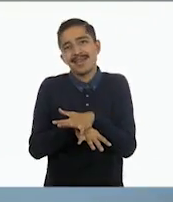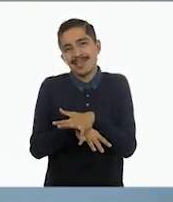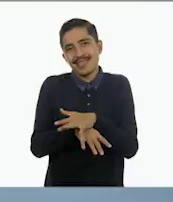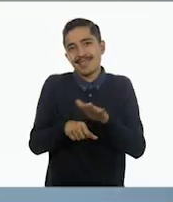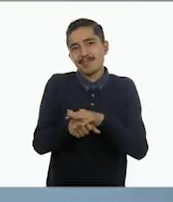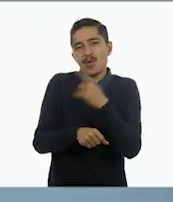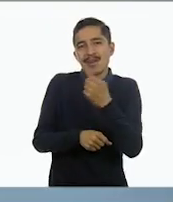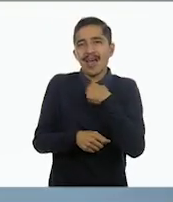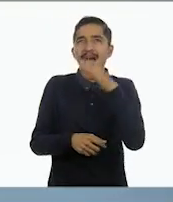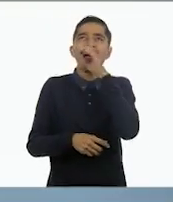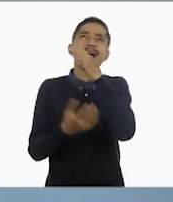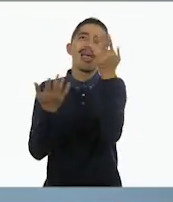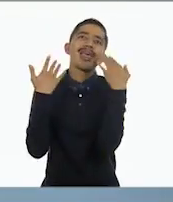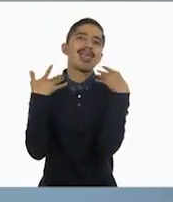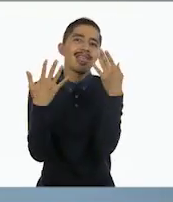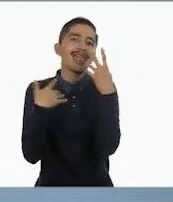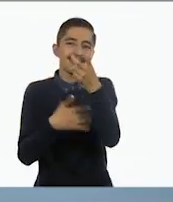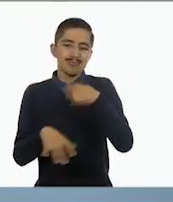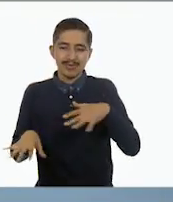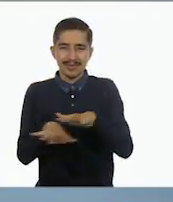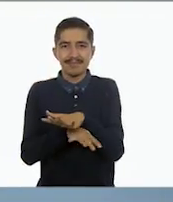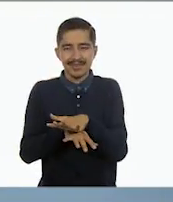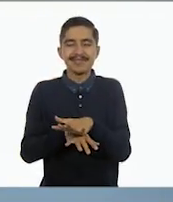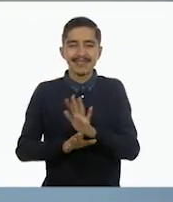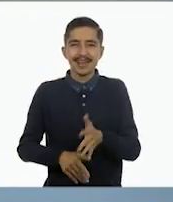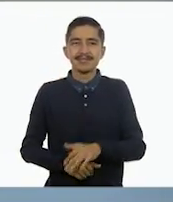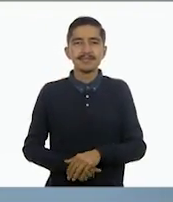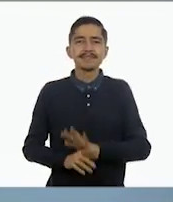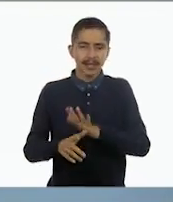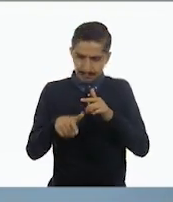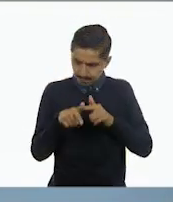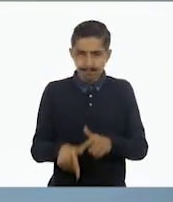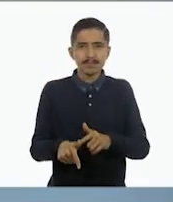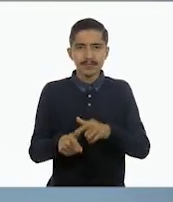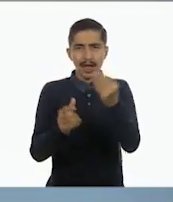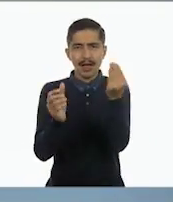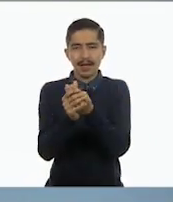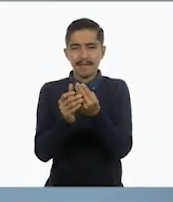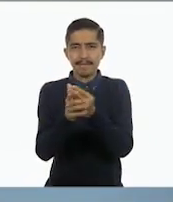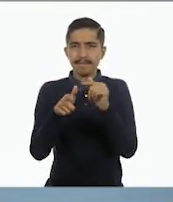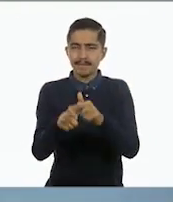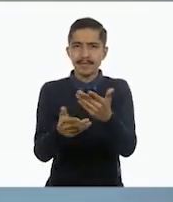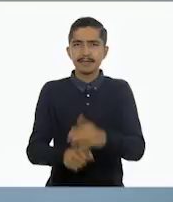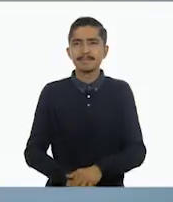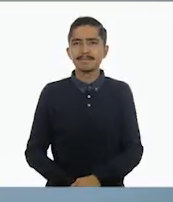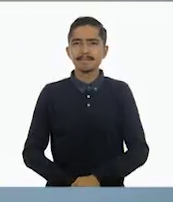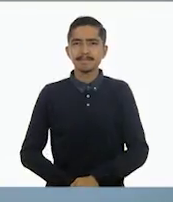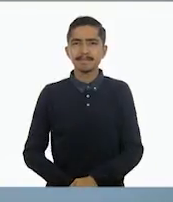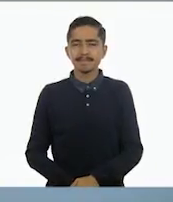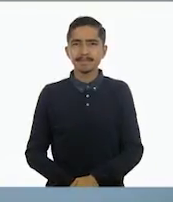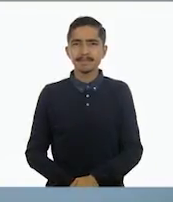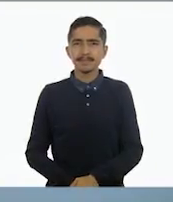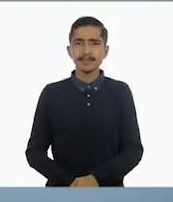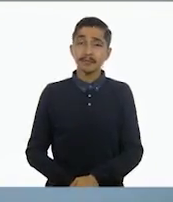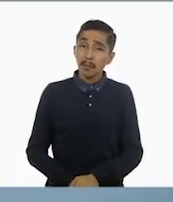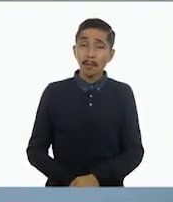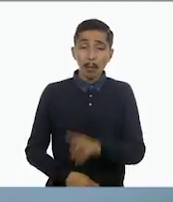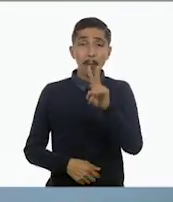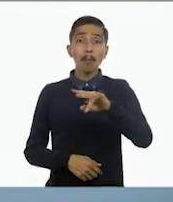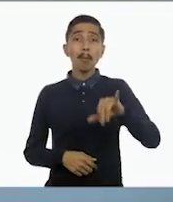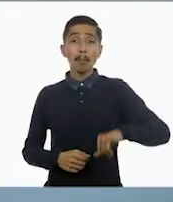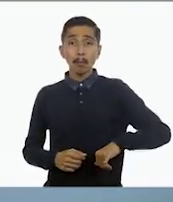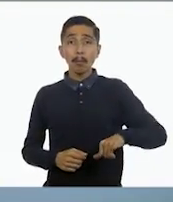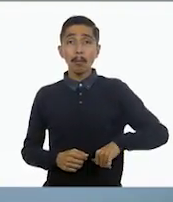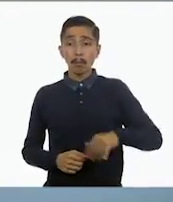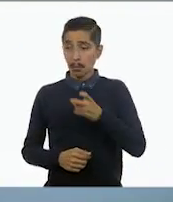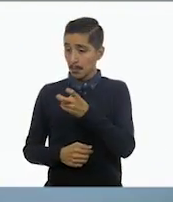un poquito de calor. Y ya podemos continuar con la clase. Bueno, es muy interesante